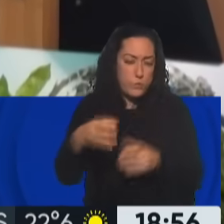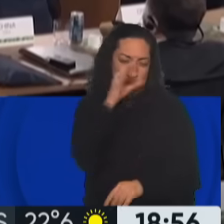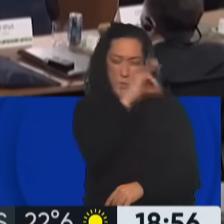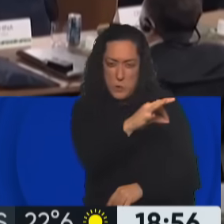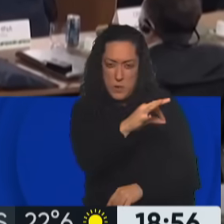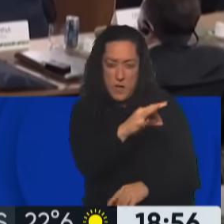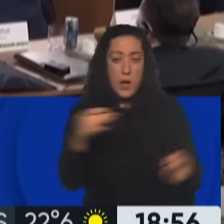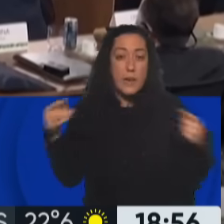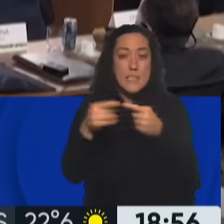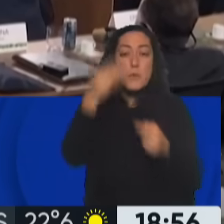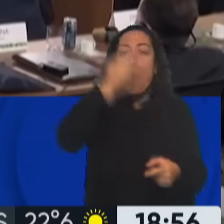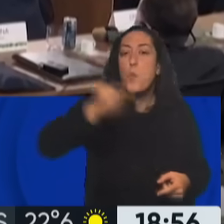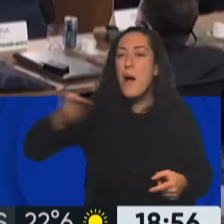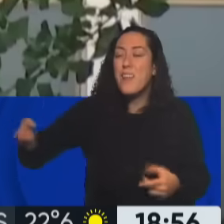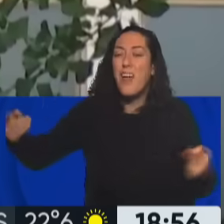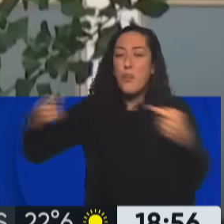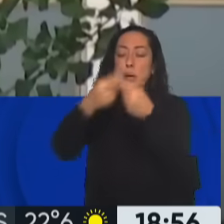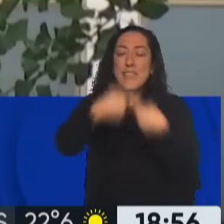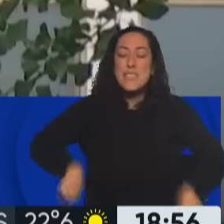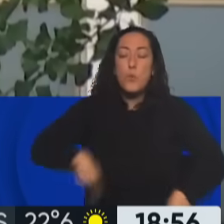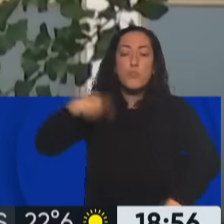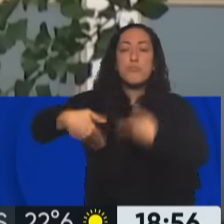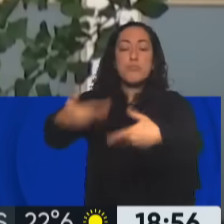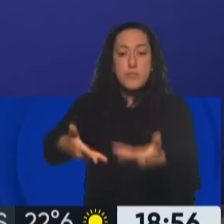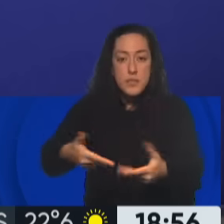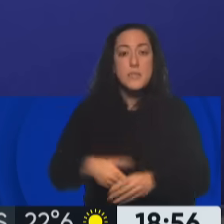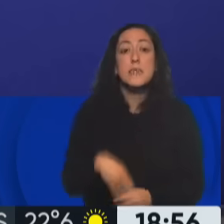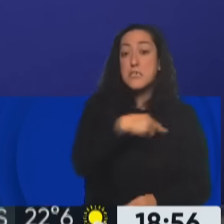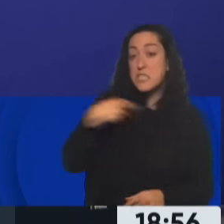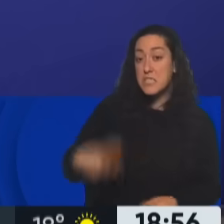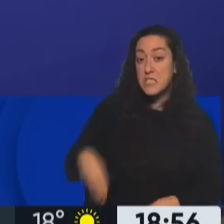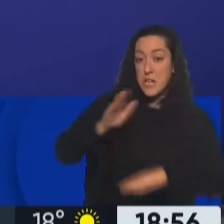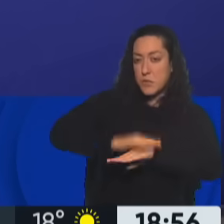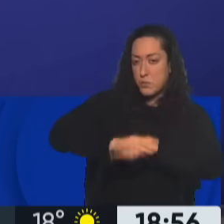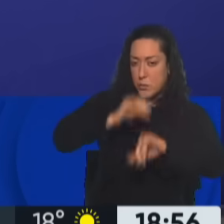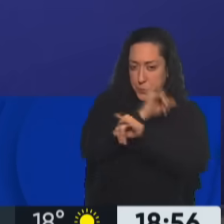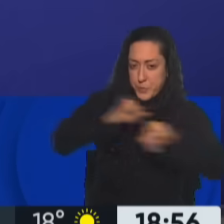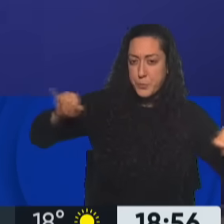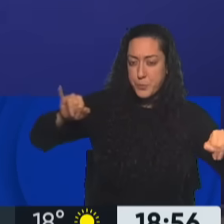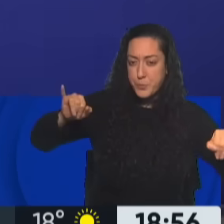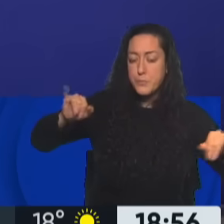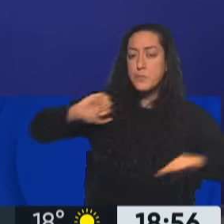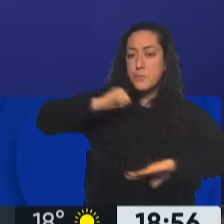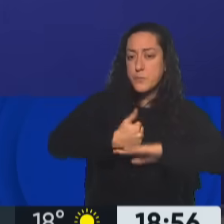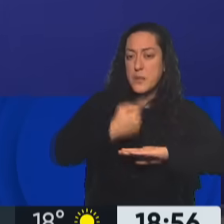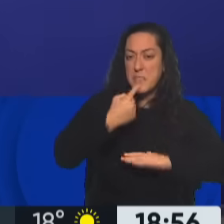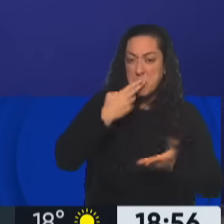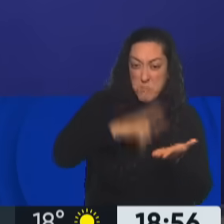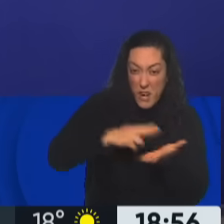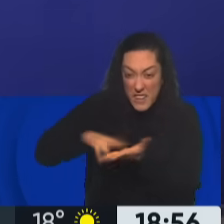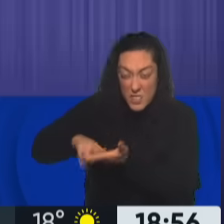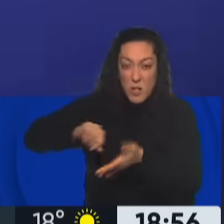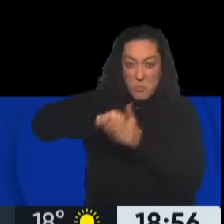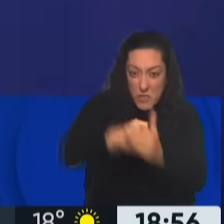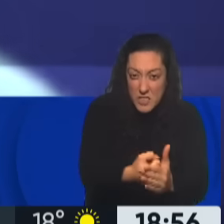los intereses de la humanidad. Desde China, la portavoz de la Cancillería, Mao Ning, rechazó el uso de los aranceles como herramienta de coerción y